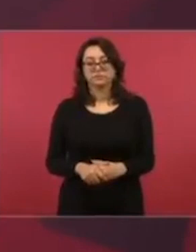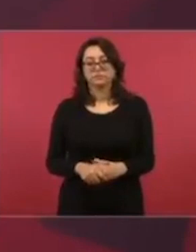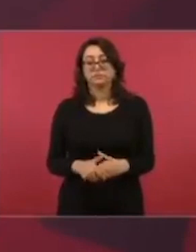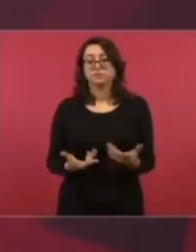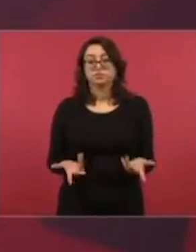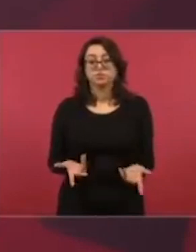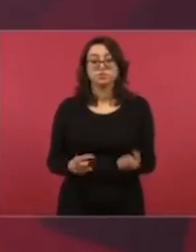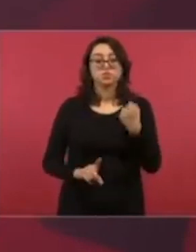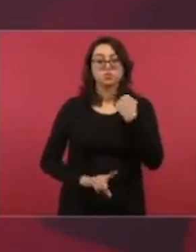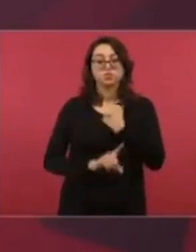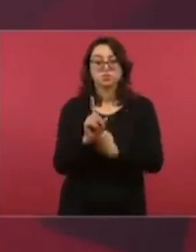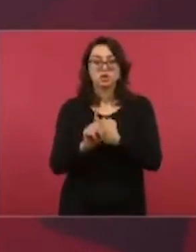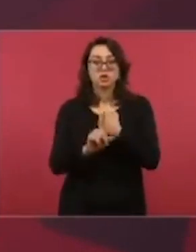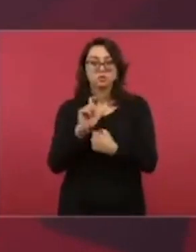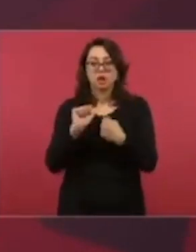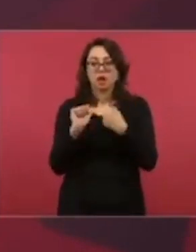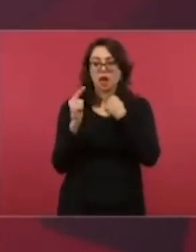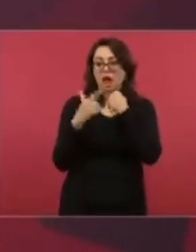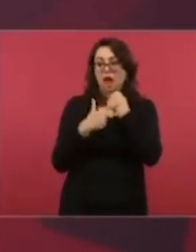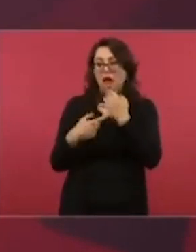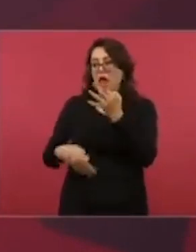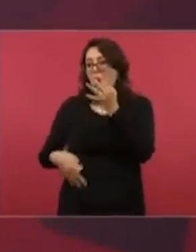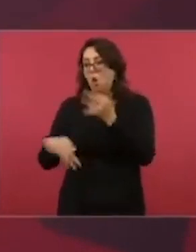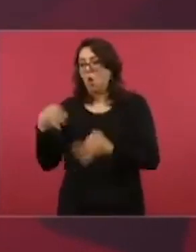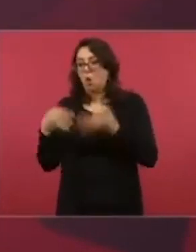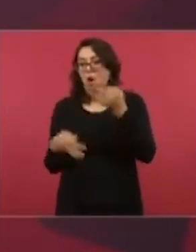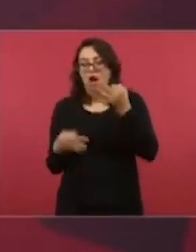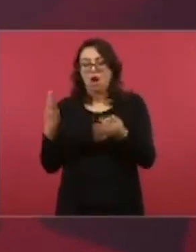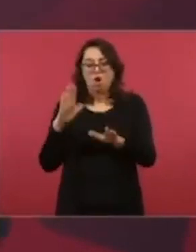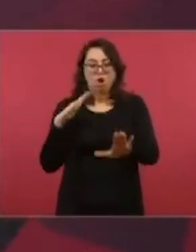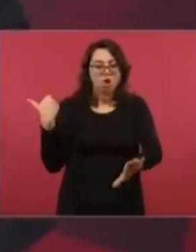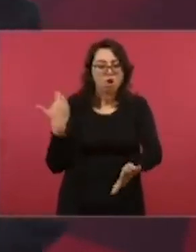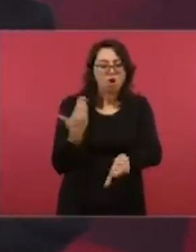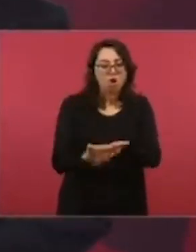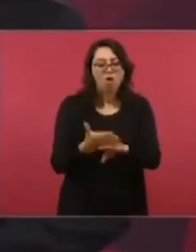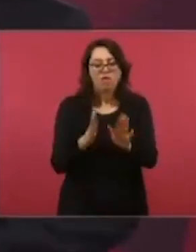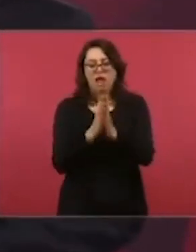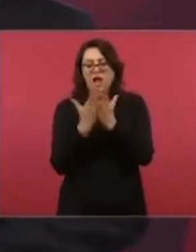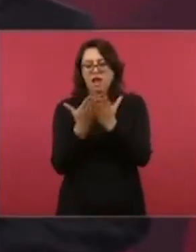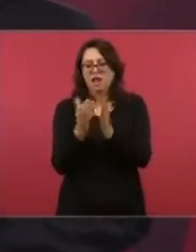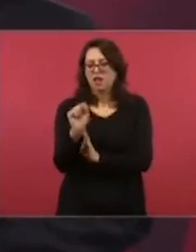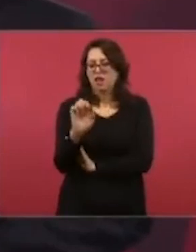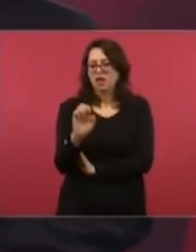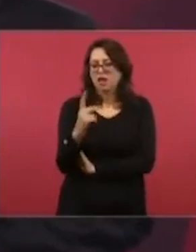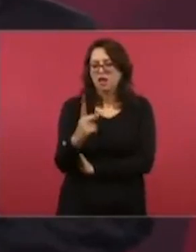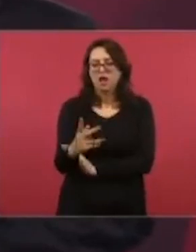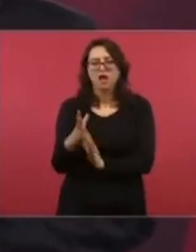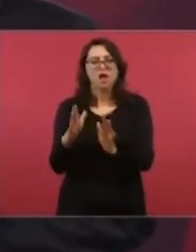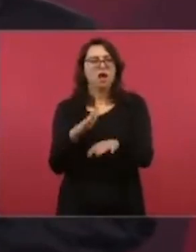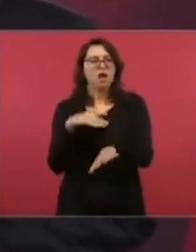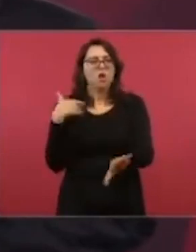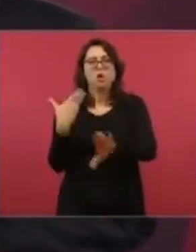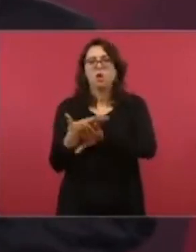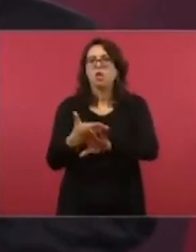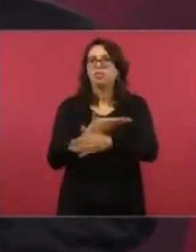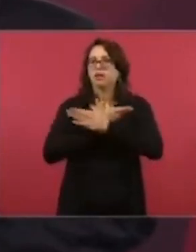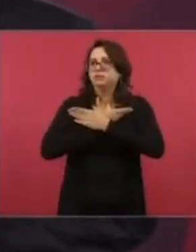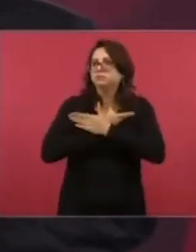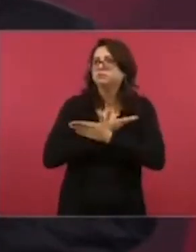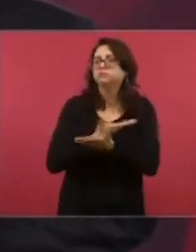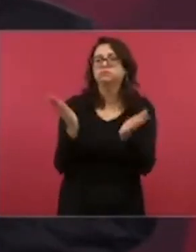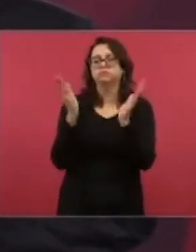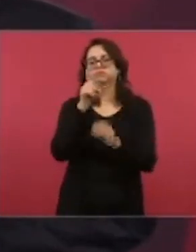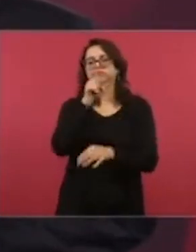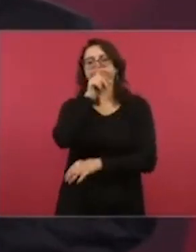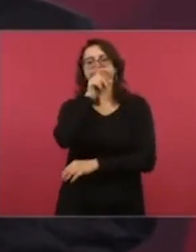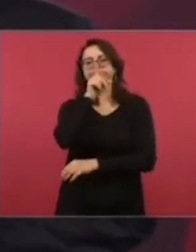presidente Andrés Manuel López Obrador aseguró que no hay nada que impida la distribución de esos ejemplares. En conferencia, el mandatario